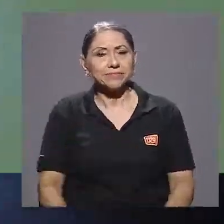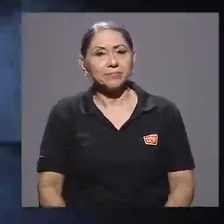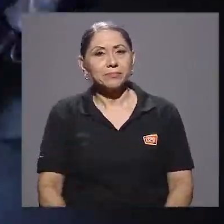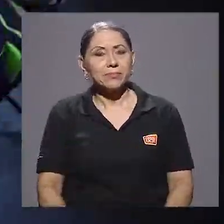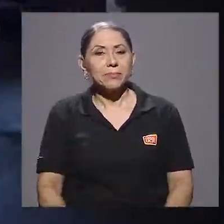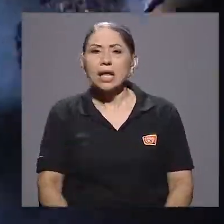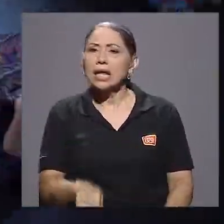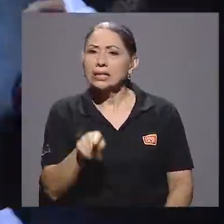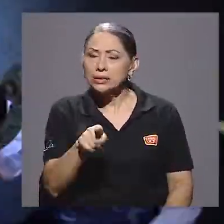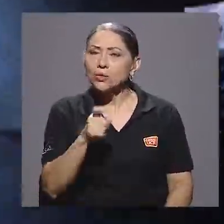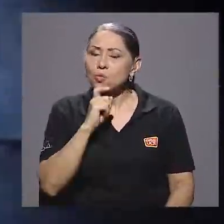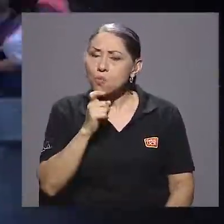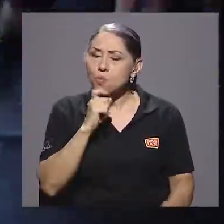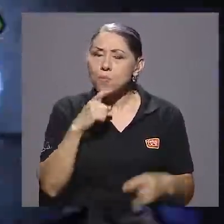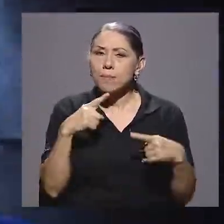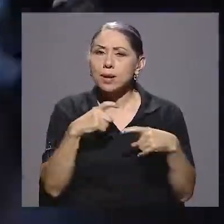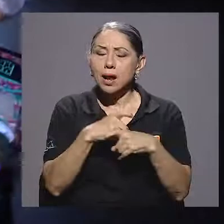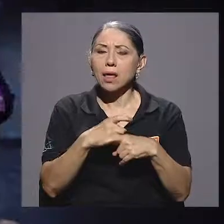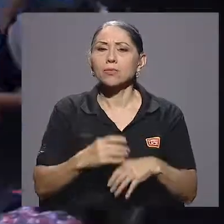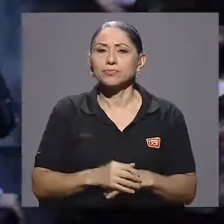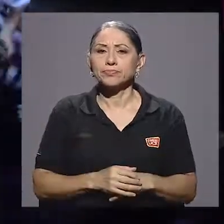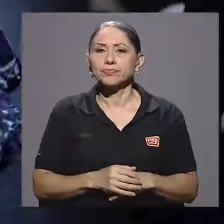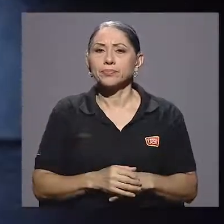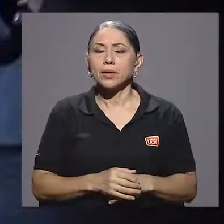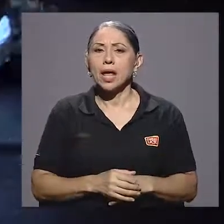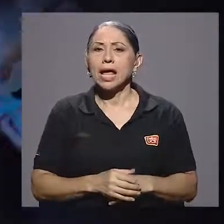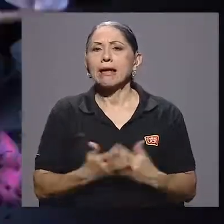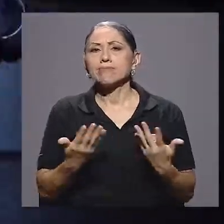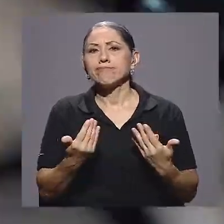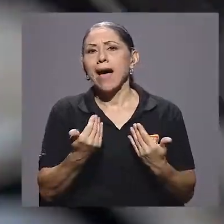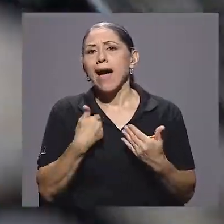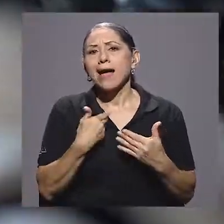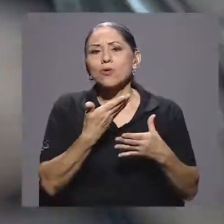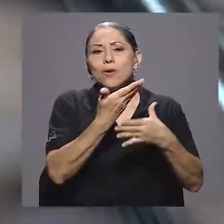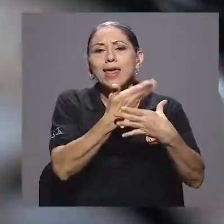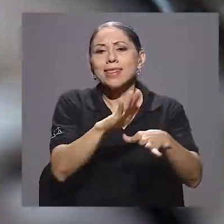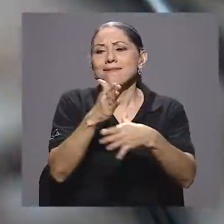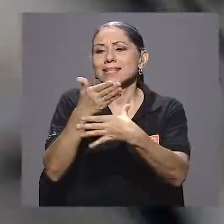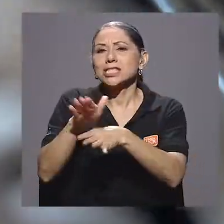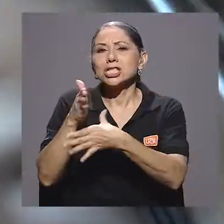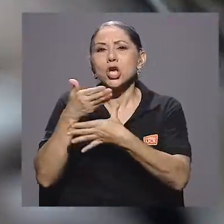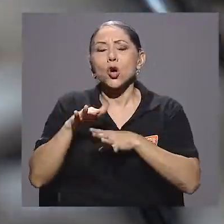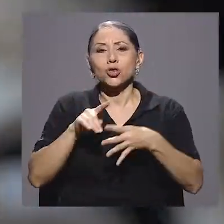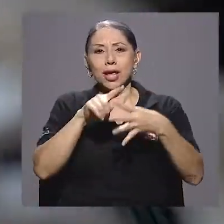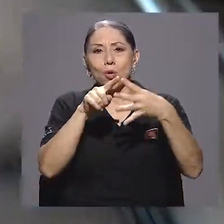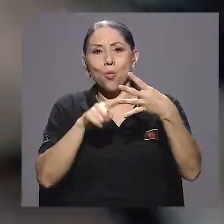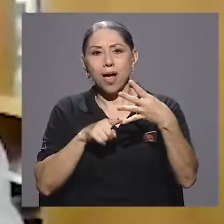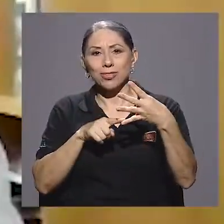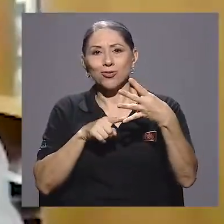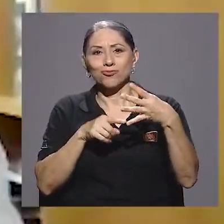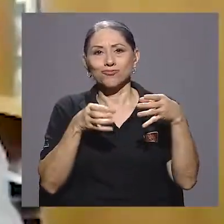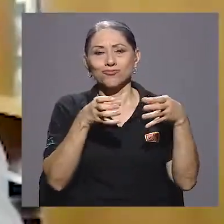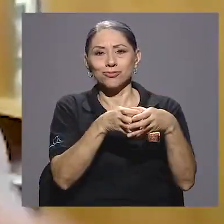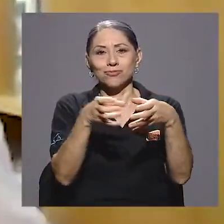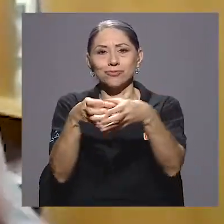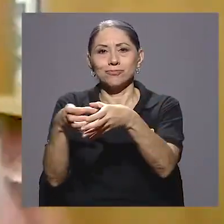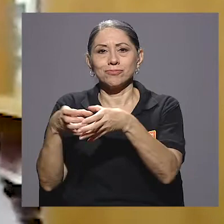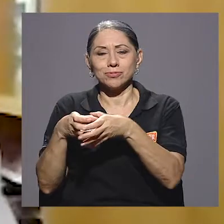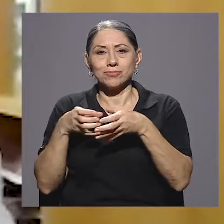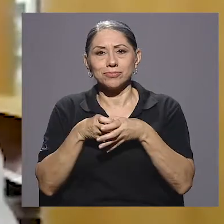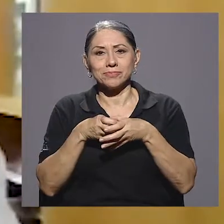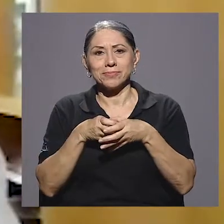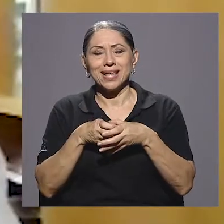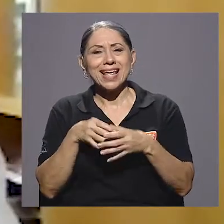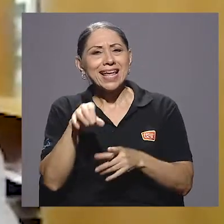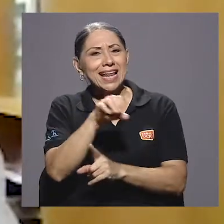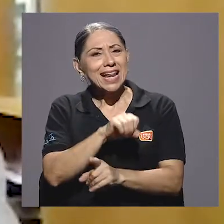digámoslo así. Es complicado. Hay una división de 4 estratos y el panorama que